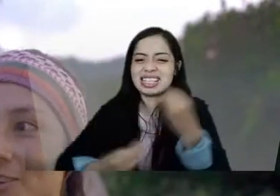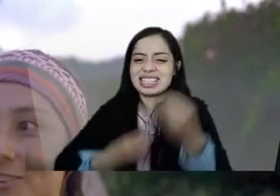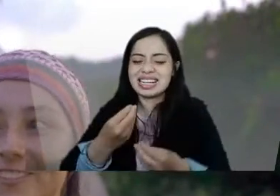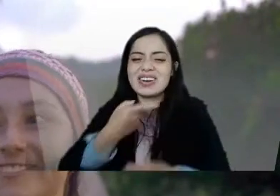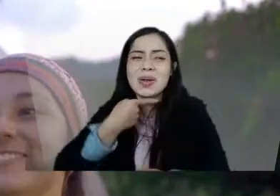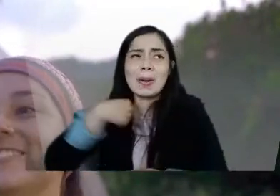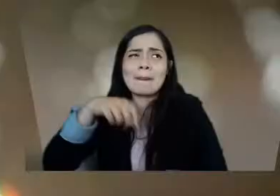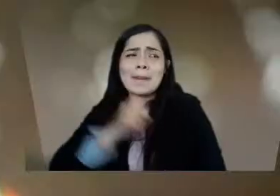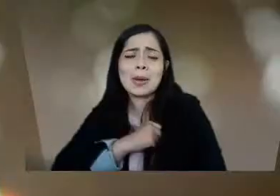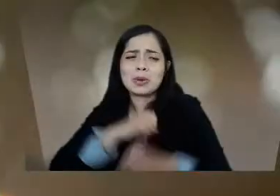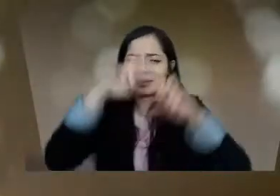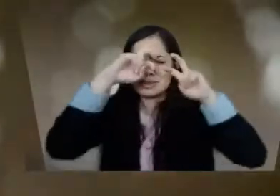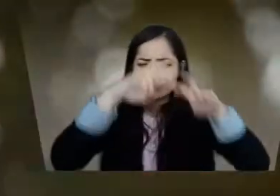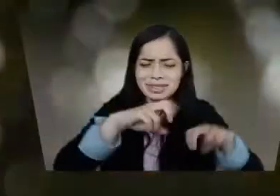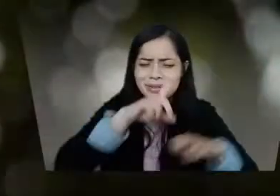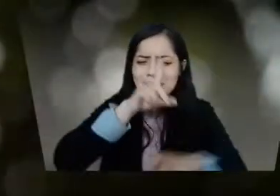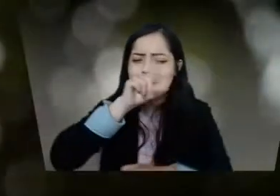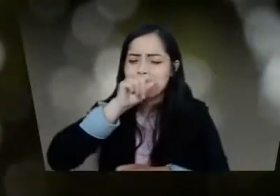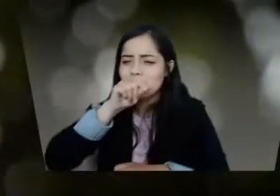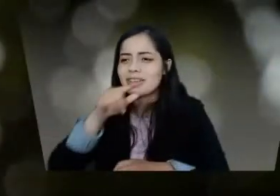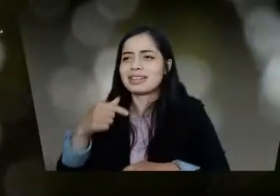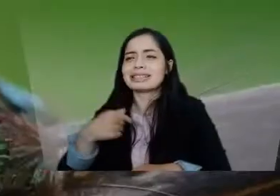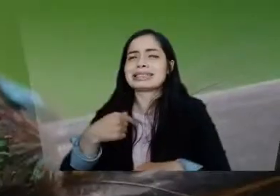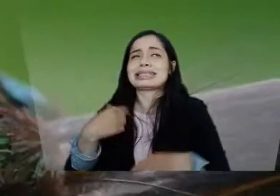significan todo.